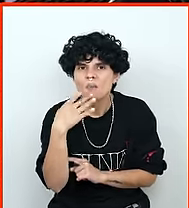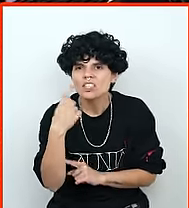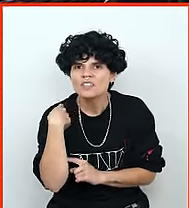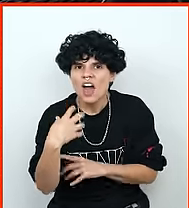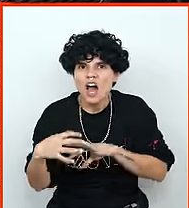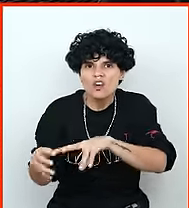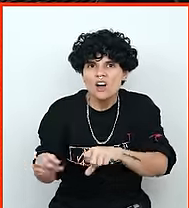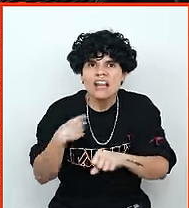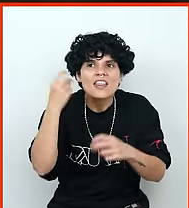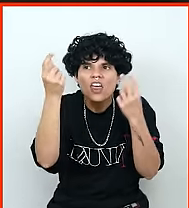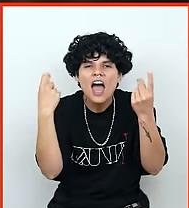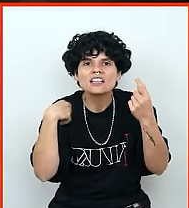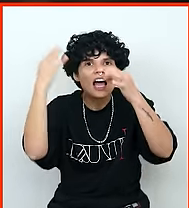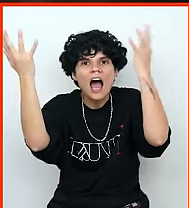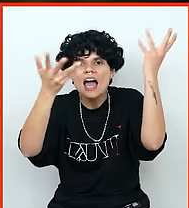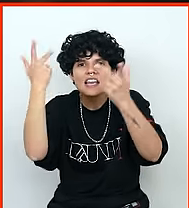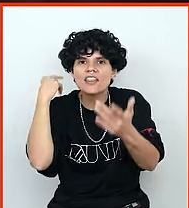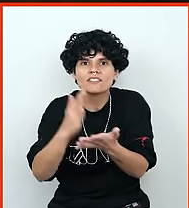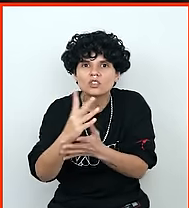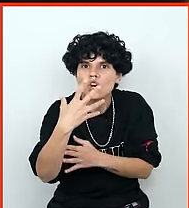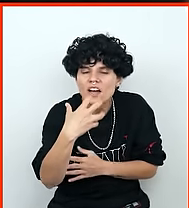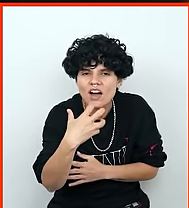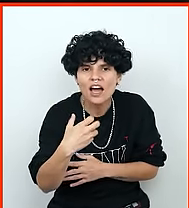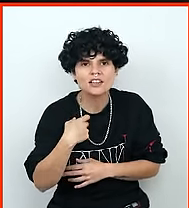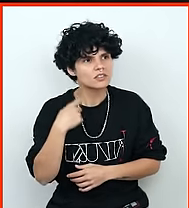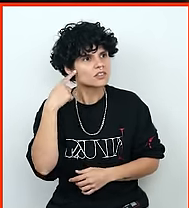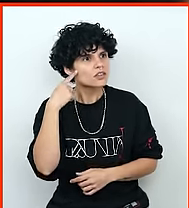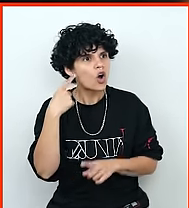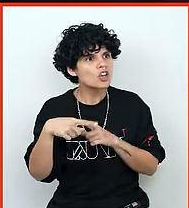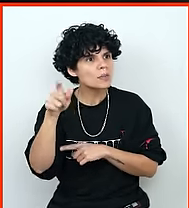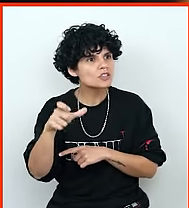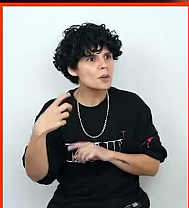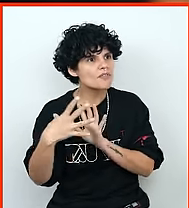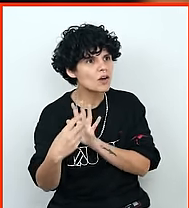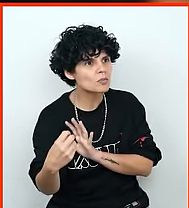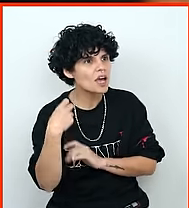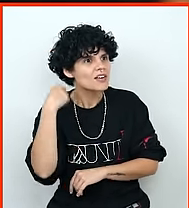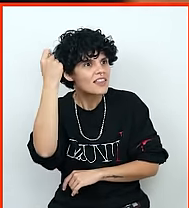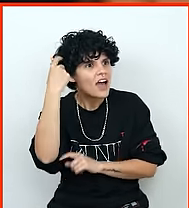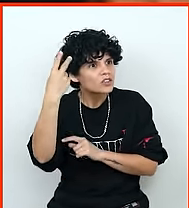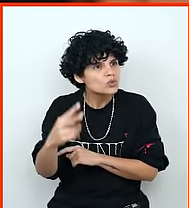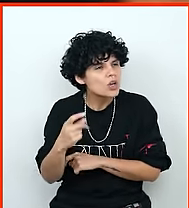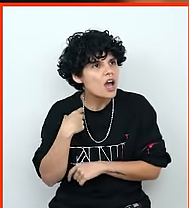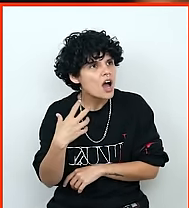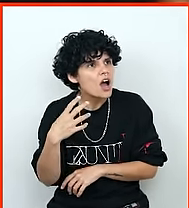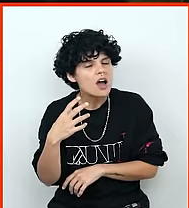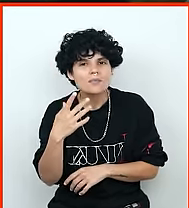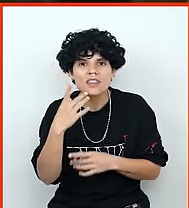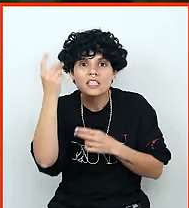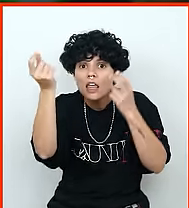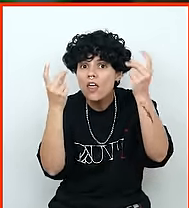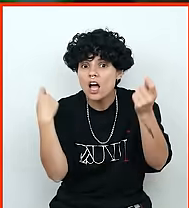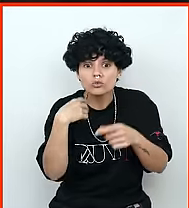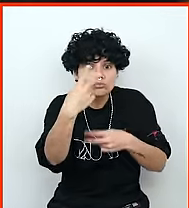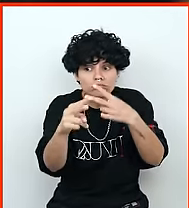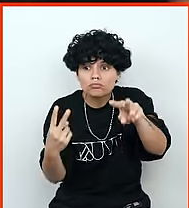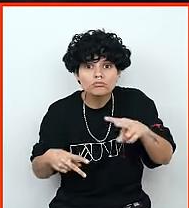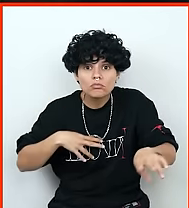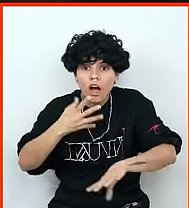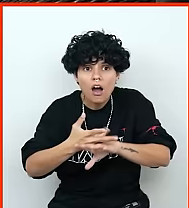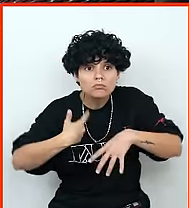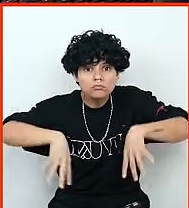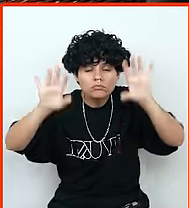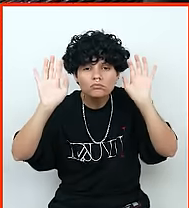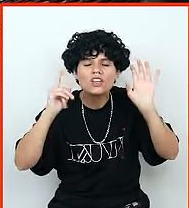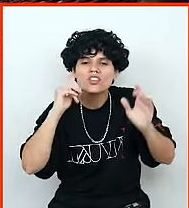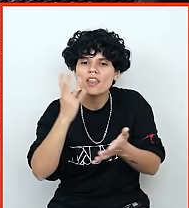Y siempre tuve ese miedo de cabro chico. Decía, claro, si no lo hago, se le va a ocurrir a otro quizás. Entonces como las ideas no le pertenecen a nadie y vienen de cualquier